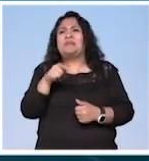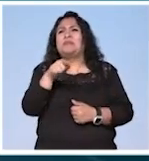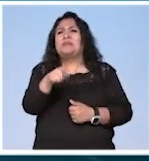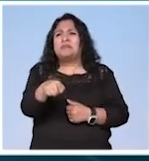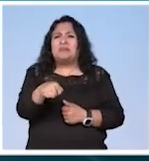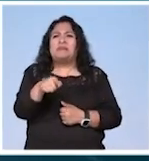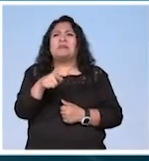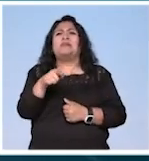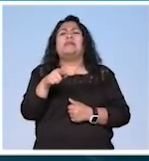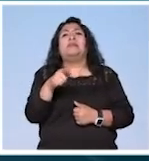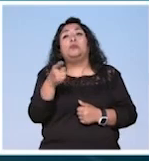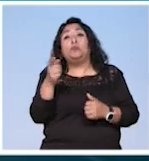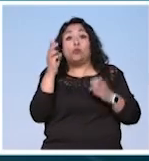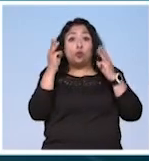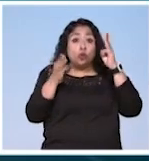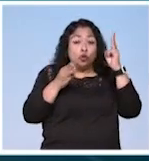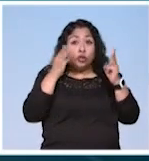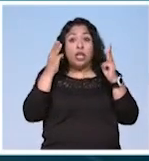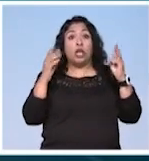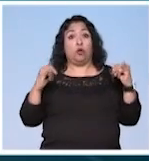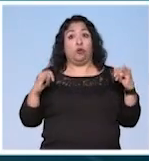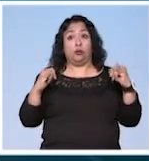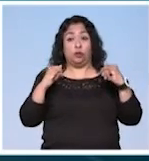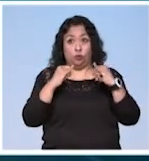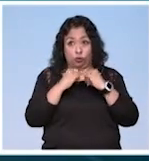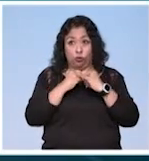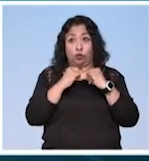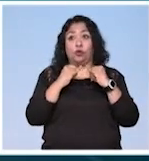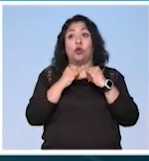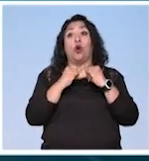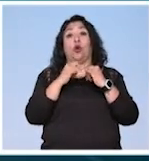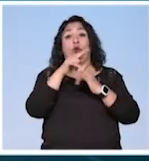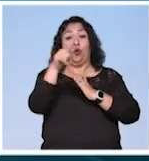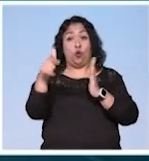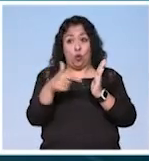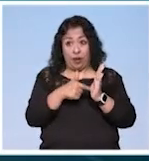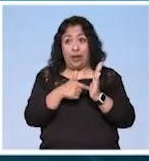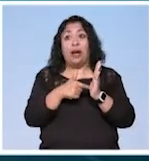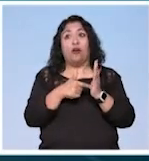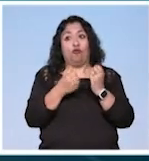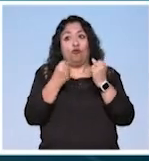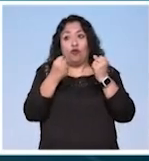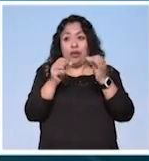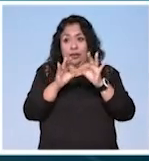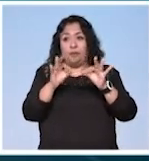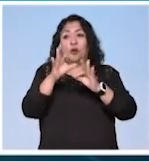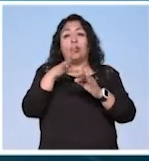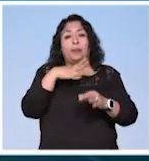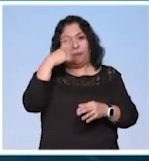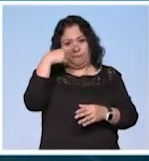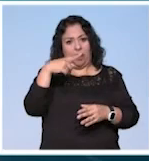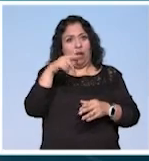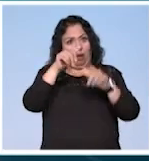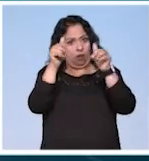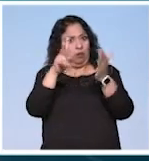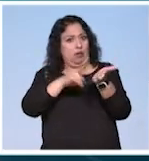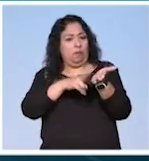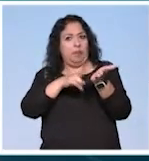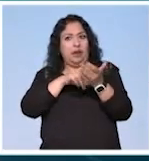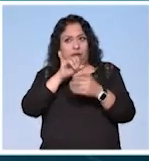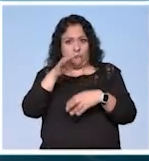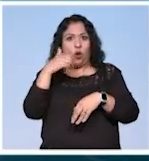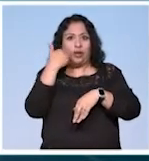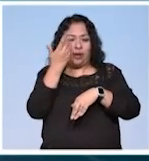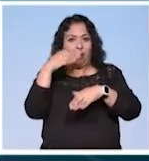la presencia museo la institución como tal es el lugar es muy fuerte para validar una obra entonces por eso